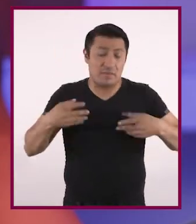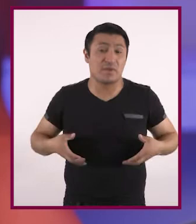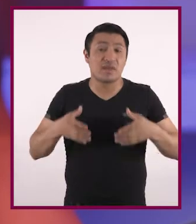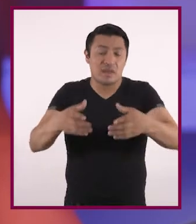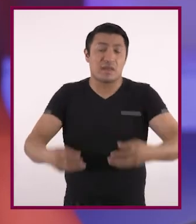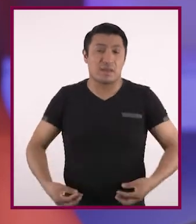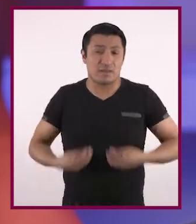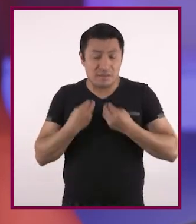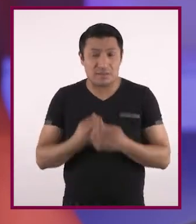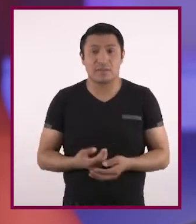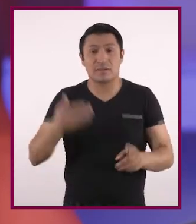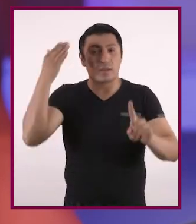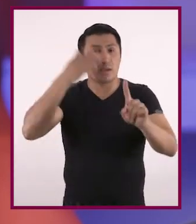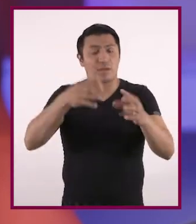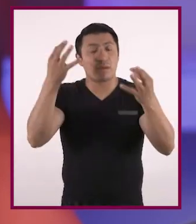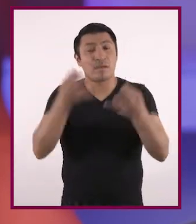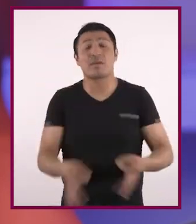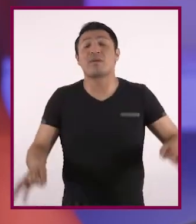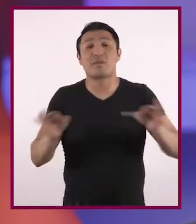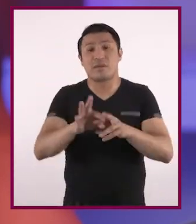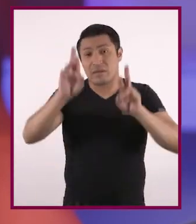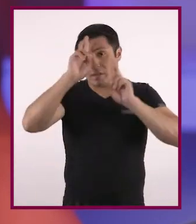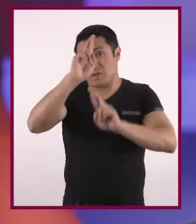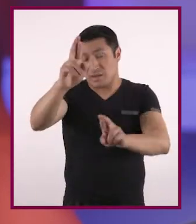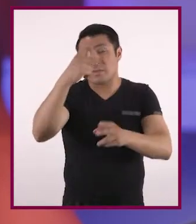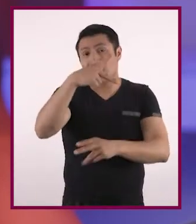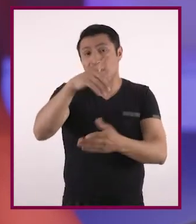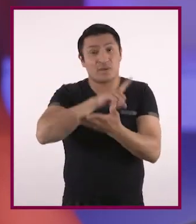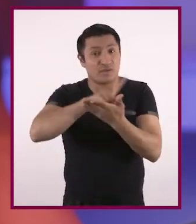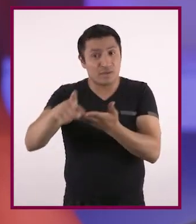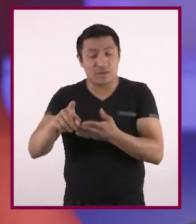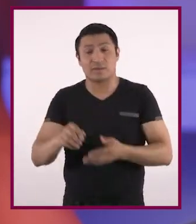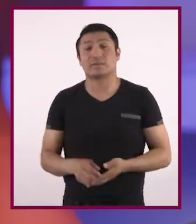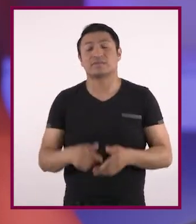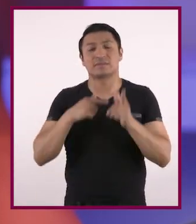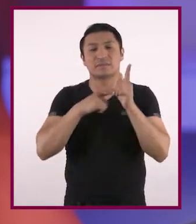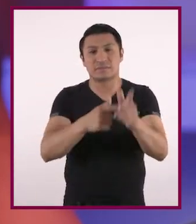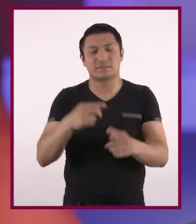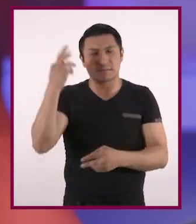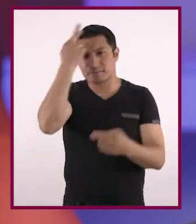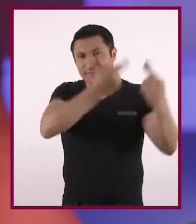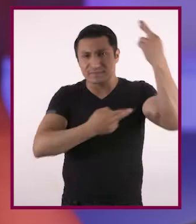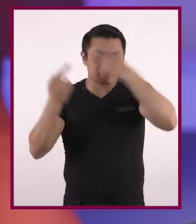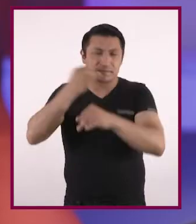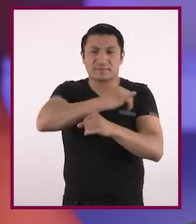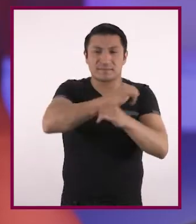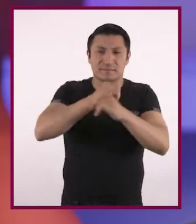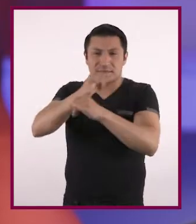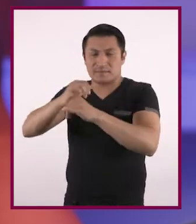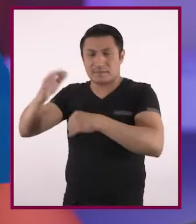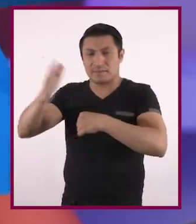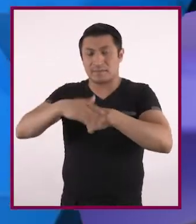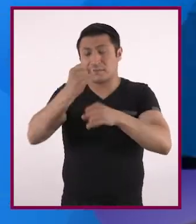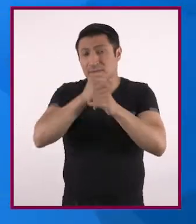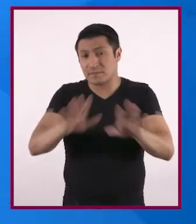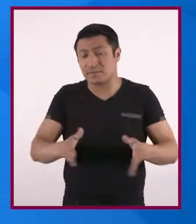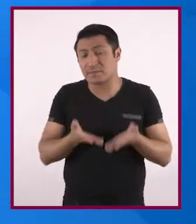poblaciones, con el principal objetivo de que se respeten sus derechos. Sigamos esta apasionante investigación con la siguiente